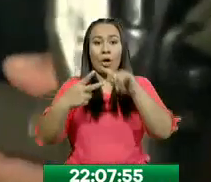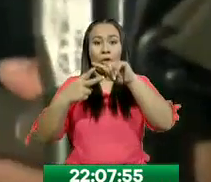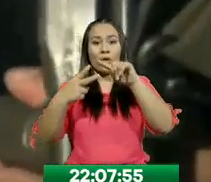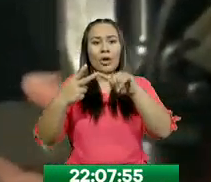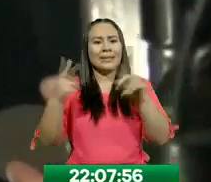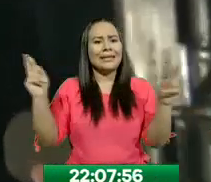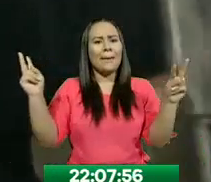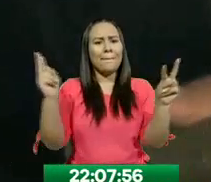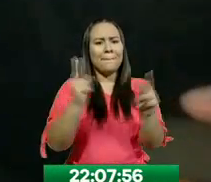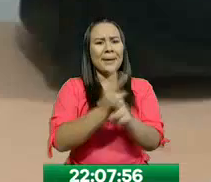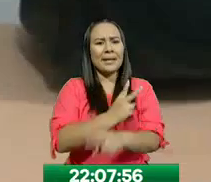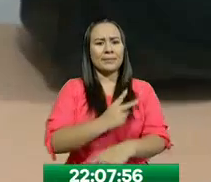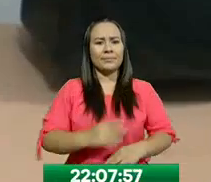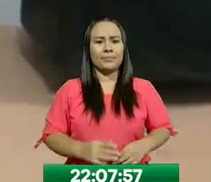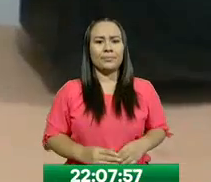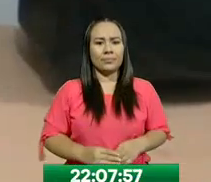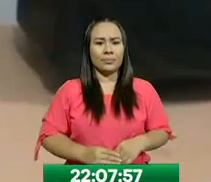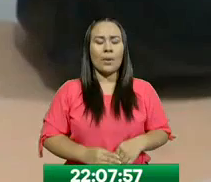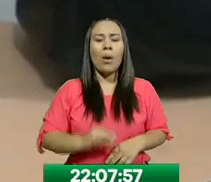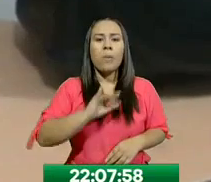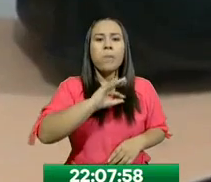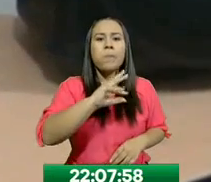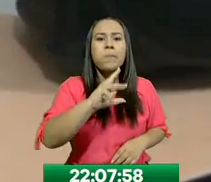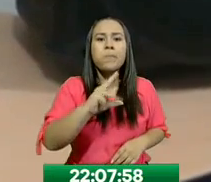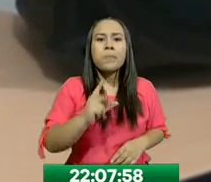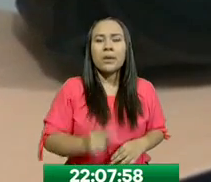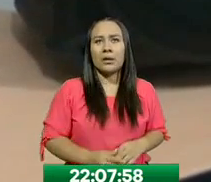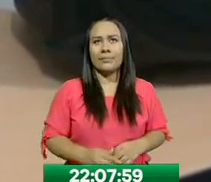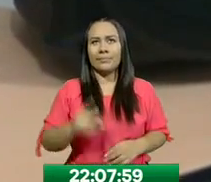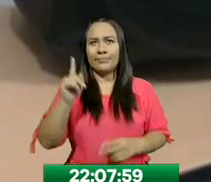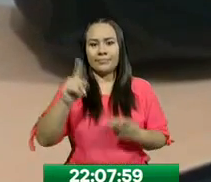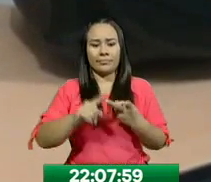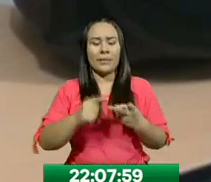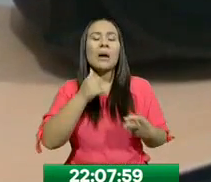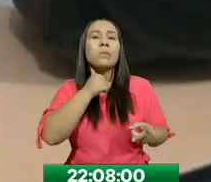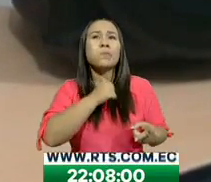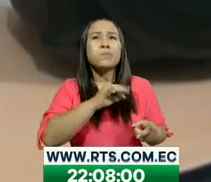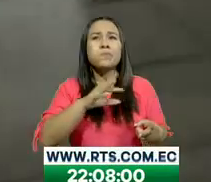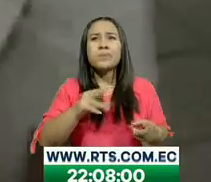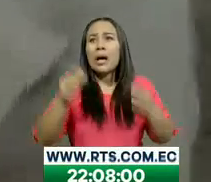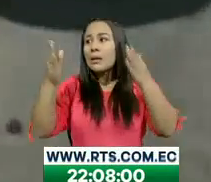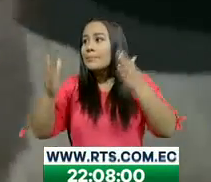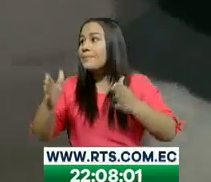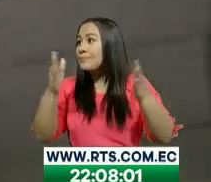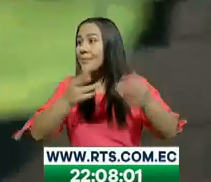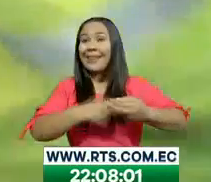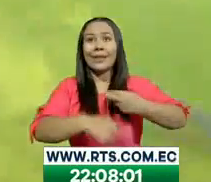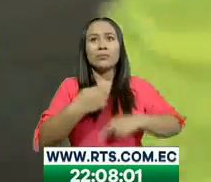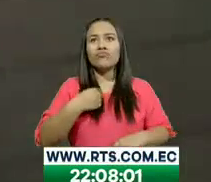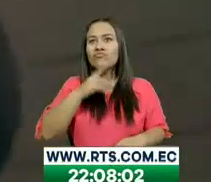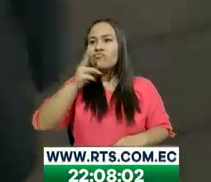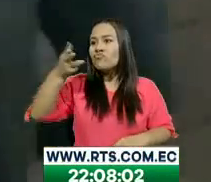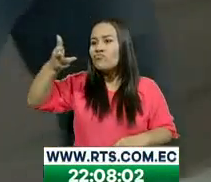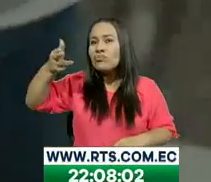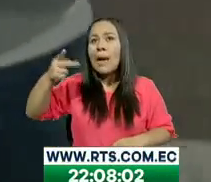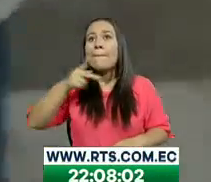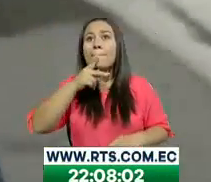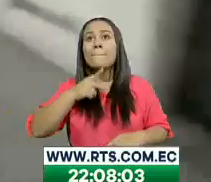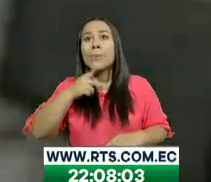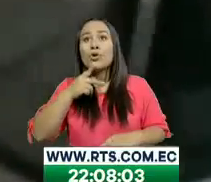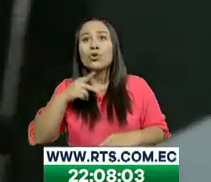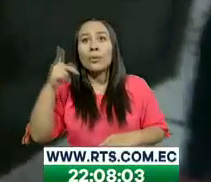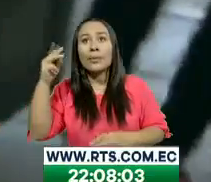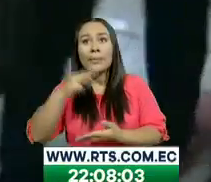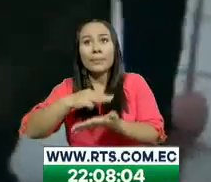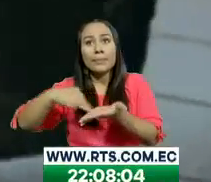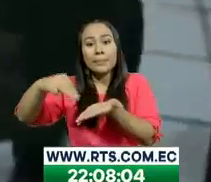antecedentes penales dedicados aparentemente al asalto en locales comerciales en portoviejo provincia de